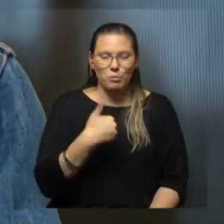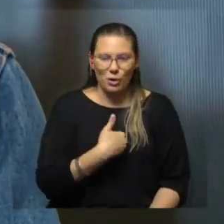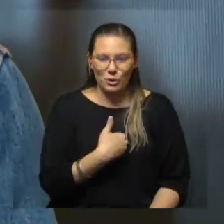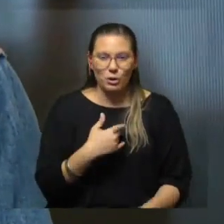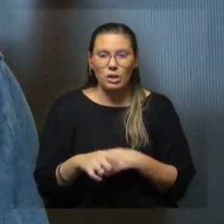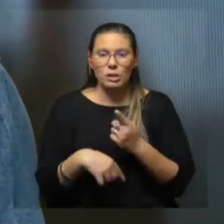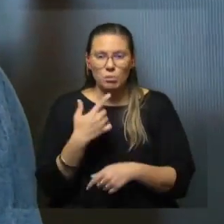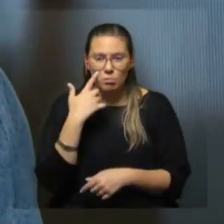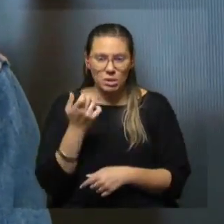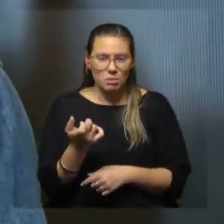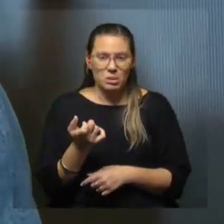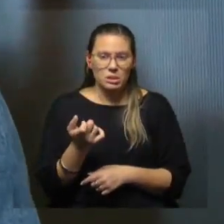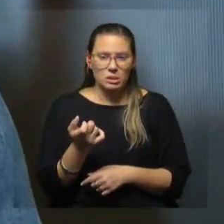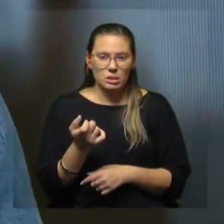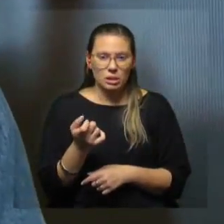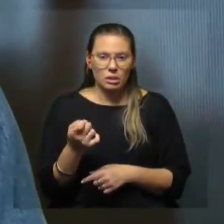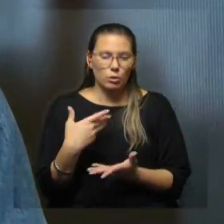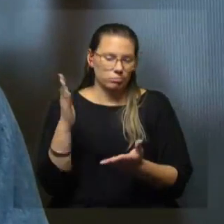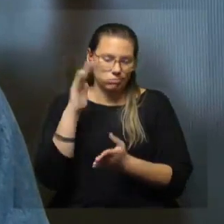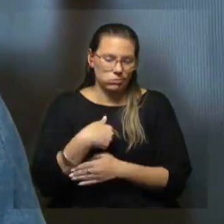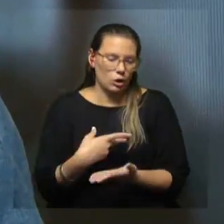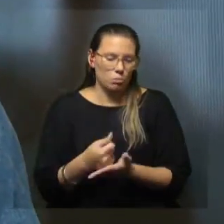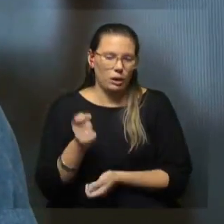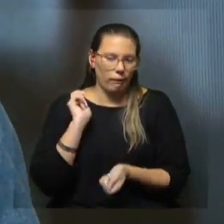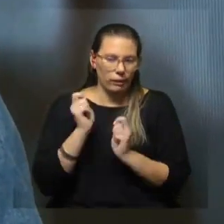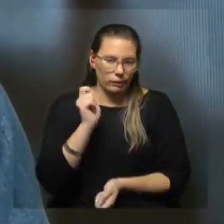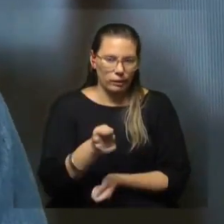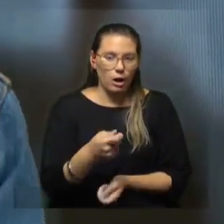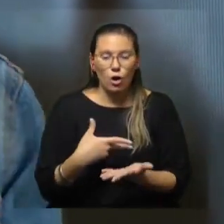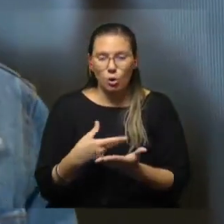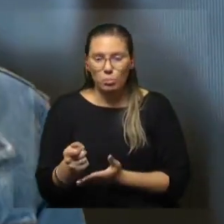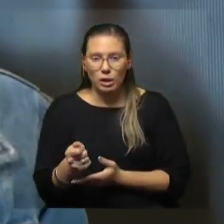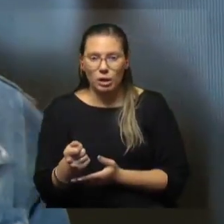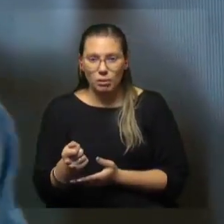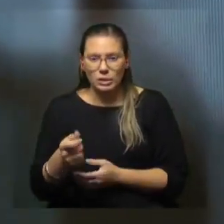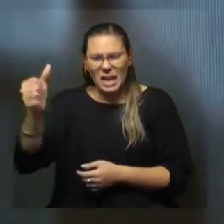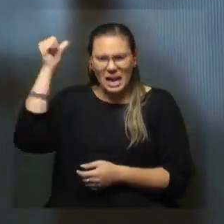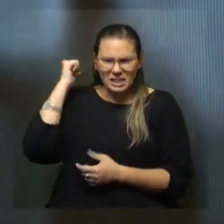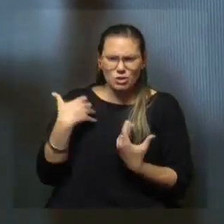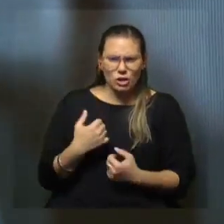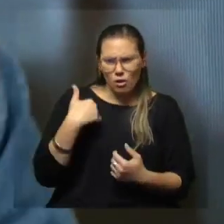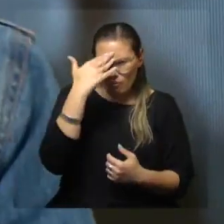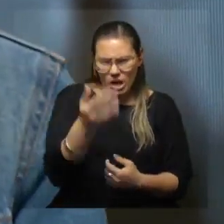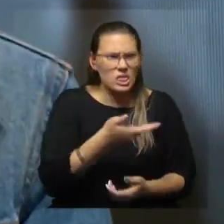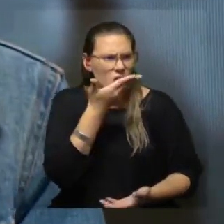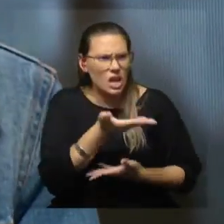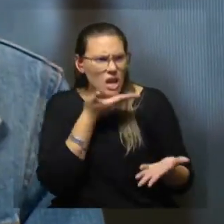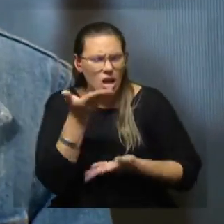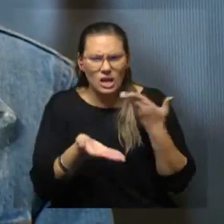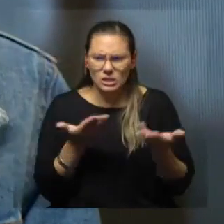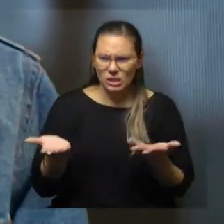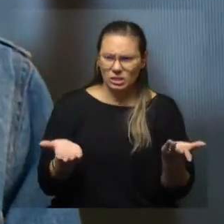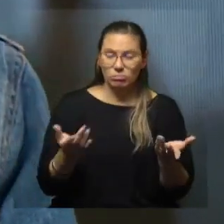Pero después me di cuenta que no podía comprar una batería. Y si me compré una batería, tenía que estar atrás de la banda. Yo quería estar adelante, cantar. Y dije,